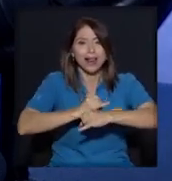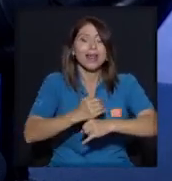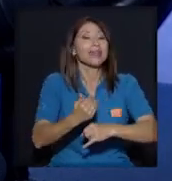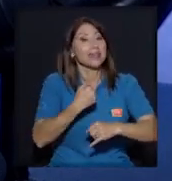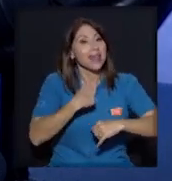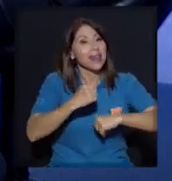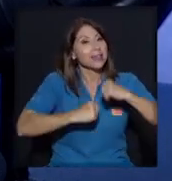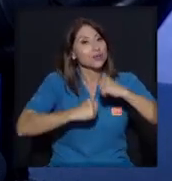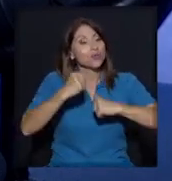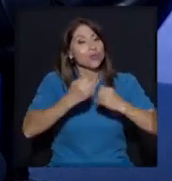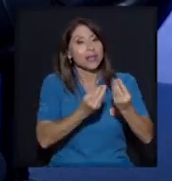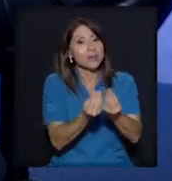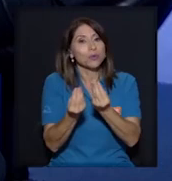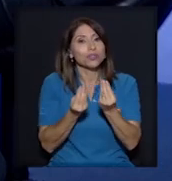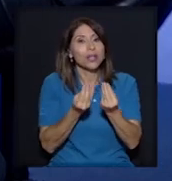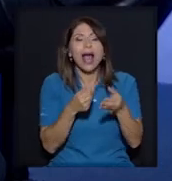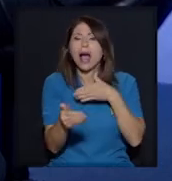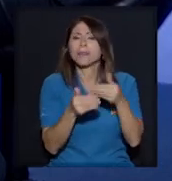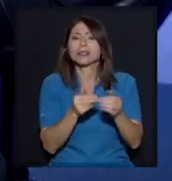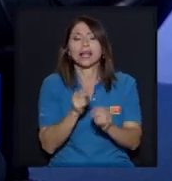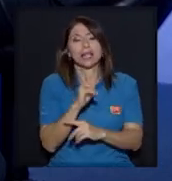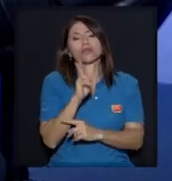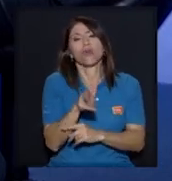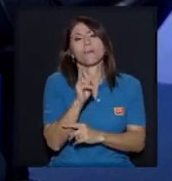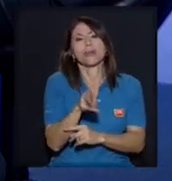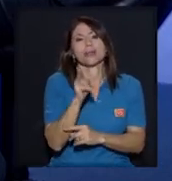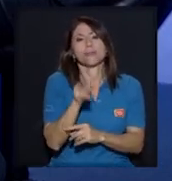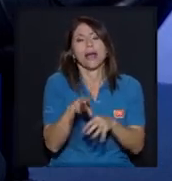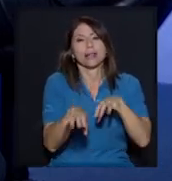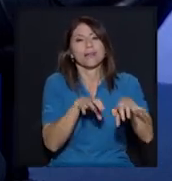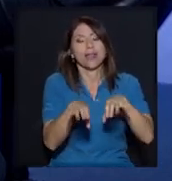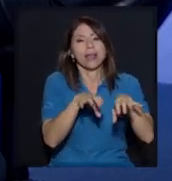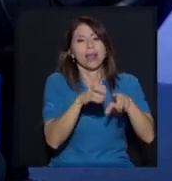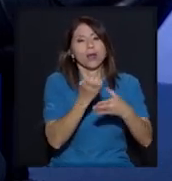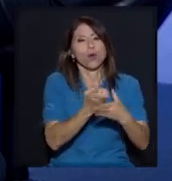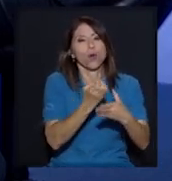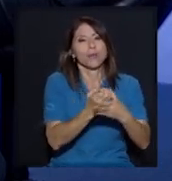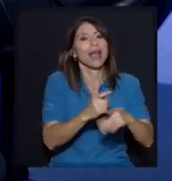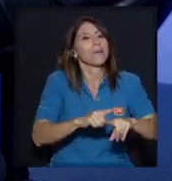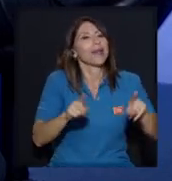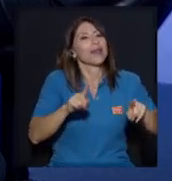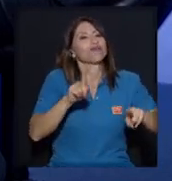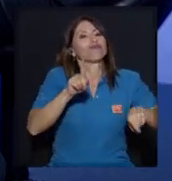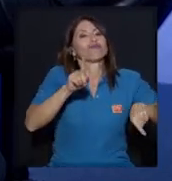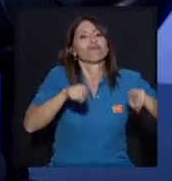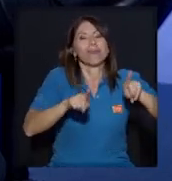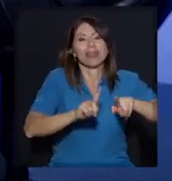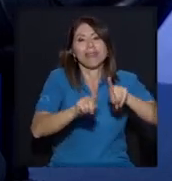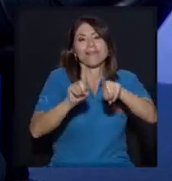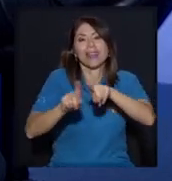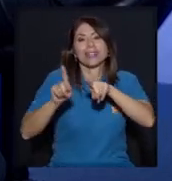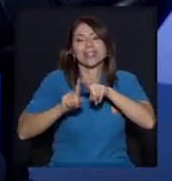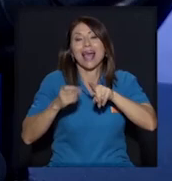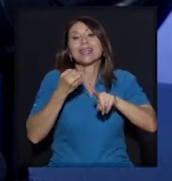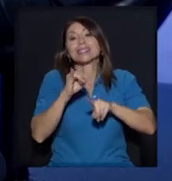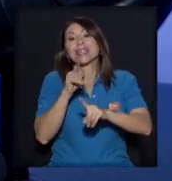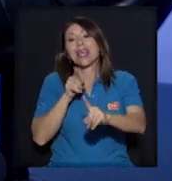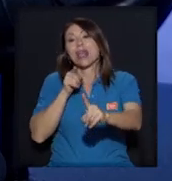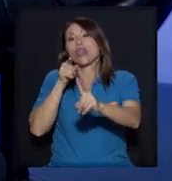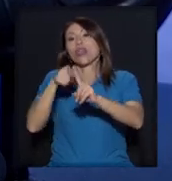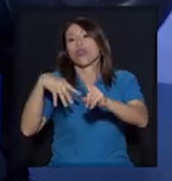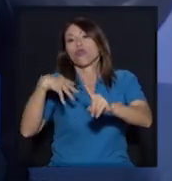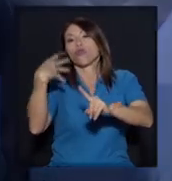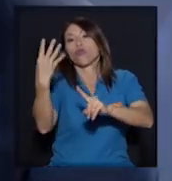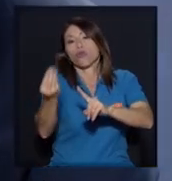producción, a pesar de que sea una misma actividad económica, que son diferenciadas dependiendo si están orientadas al mercado externo o si son para el